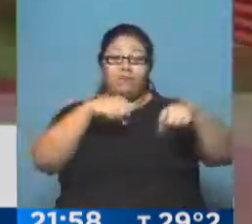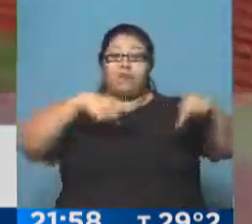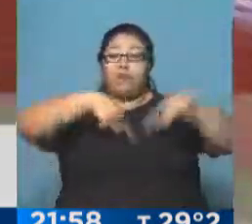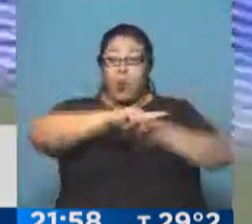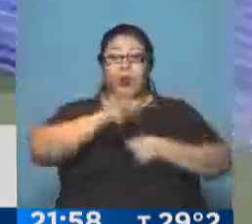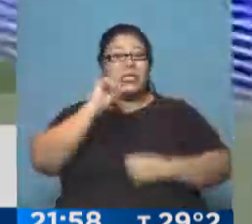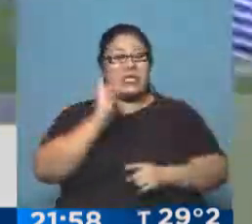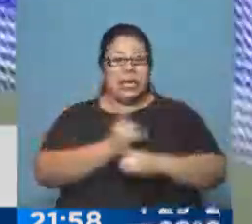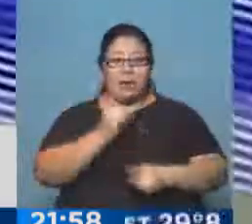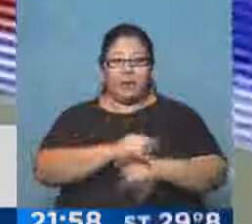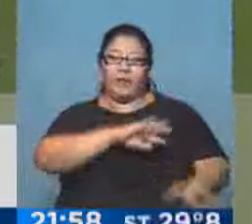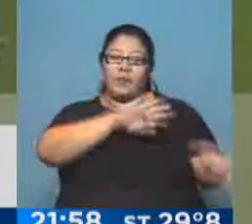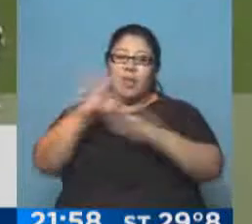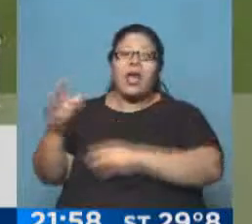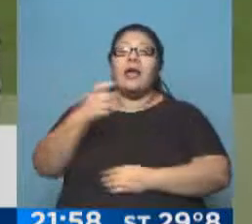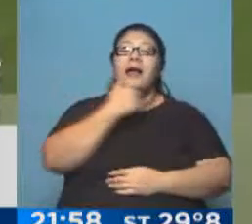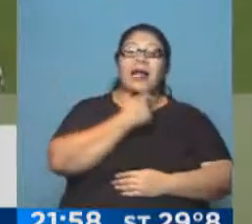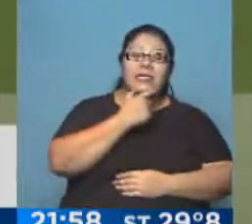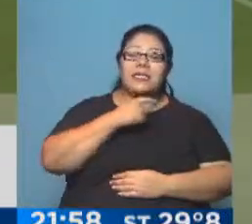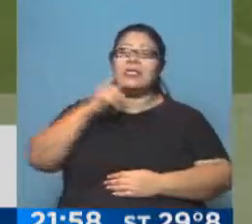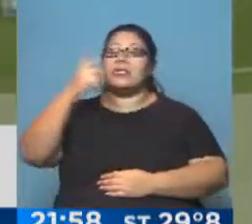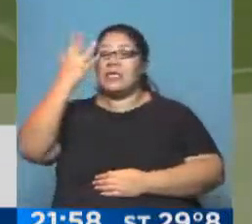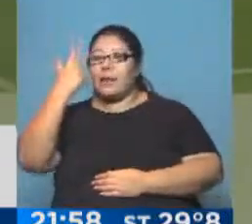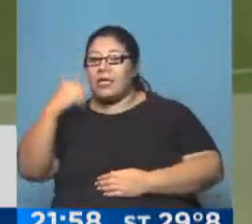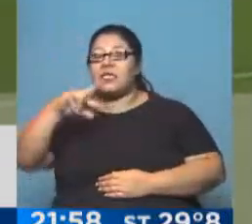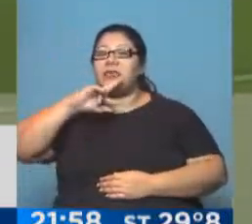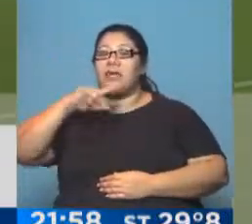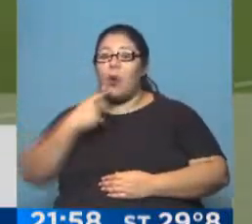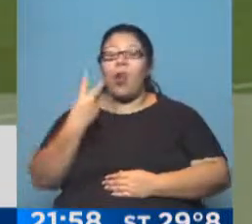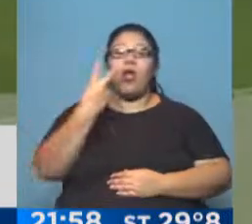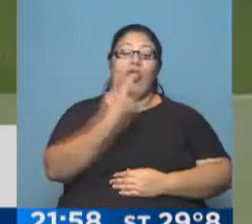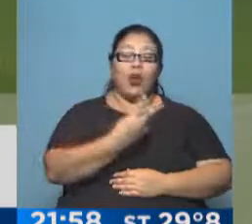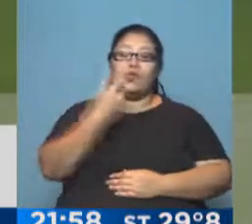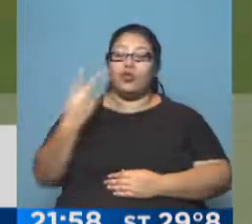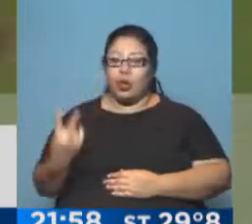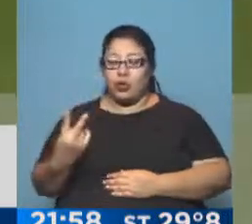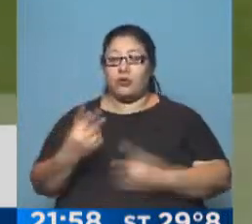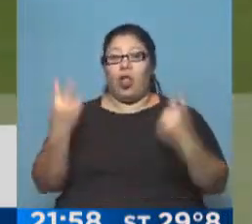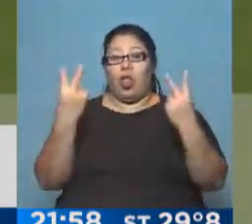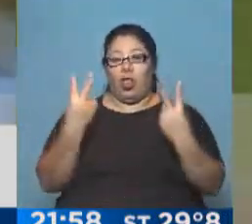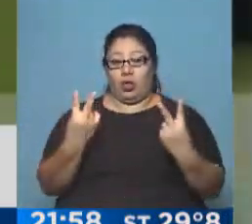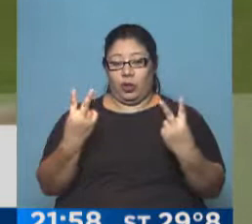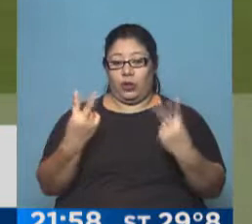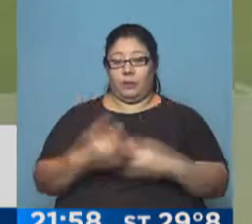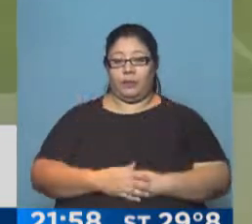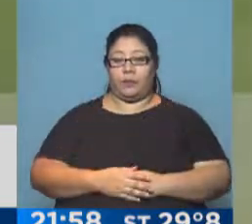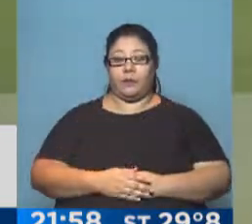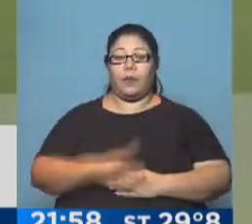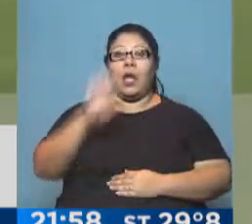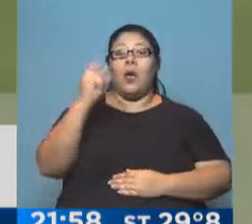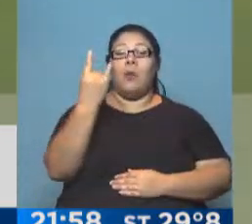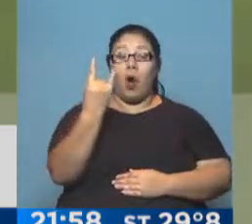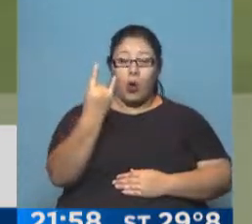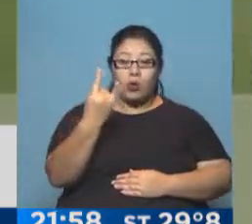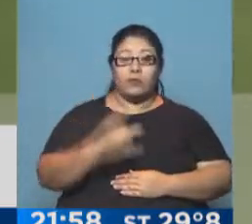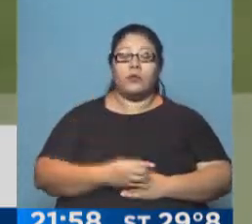Racing San Martín de San Juan 2-2. Goles de Bou. González en los sanjuaninos.